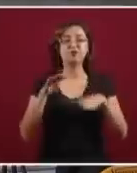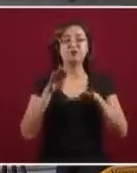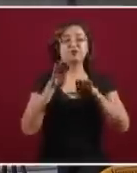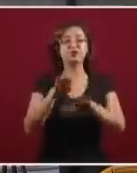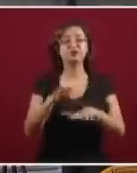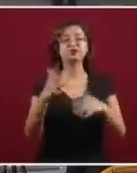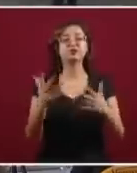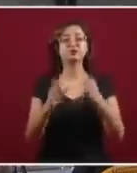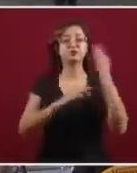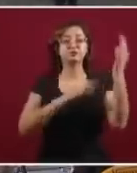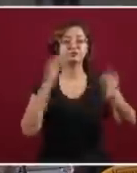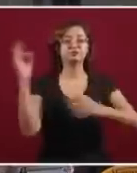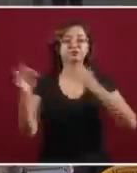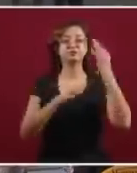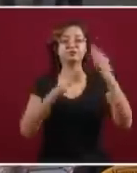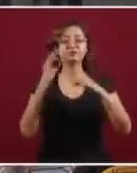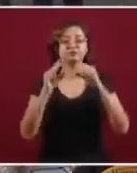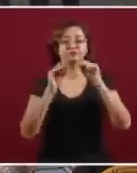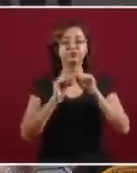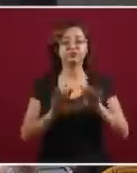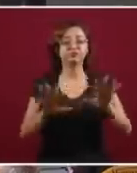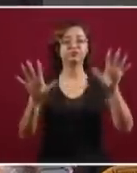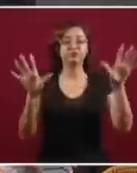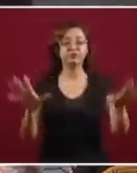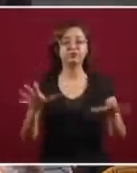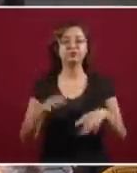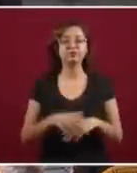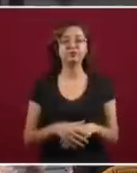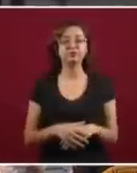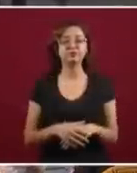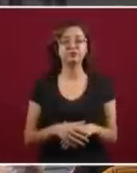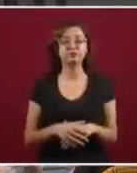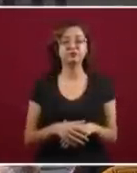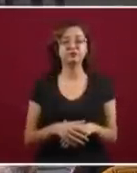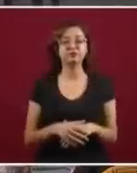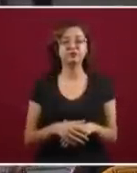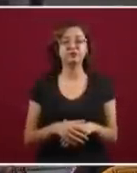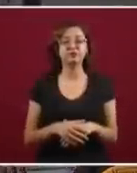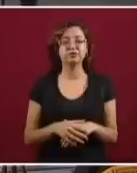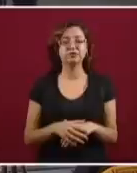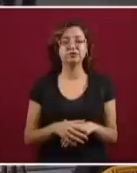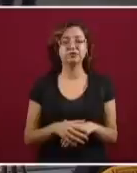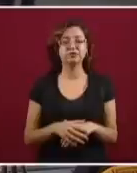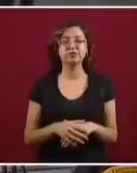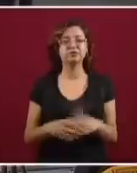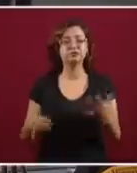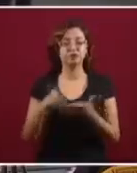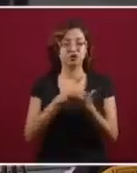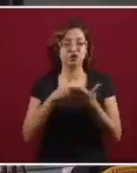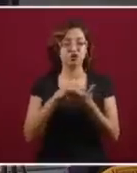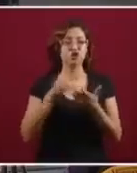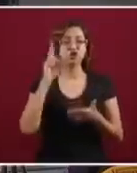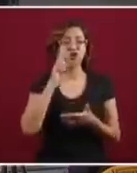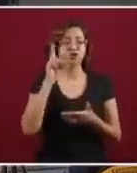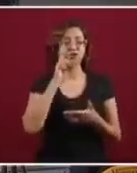campaña en contra de las adicciones